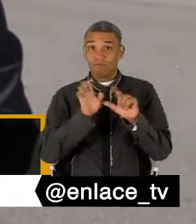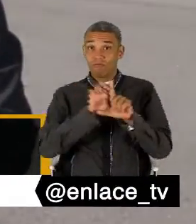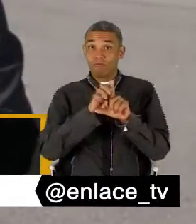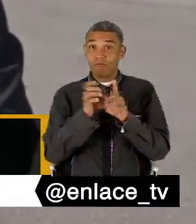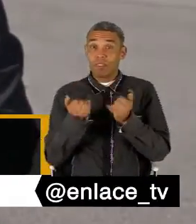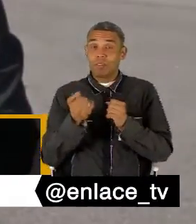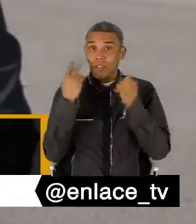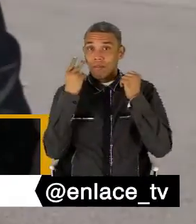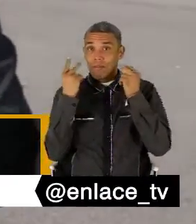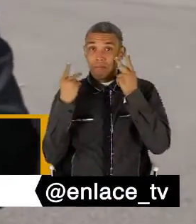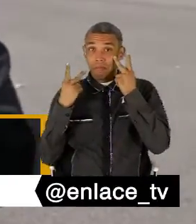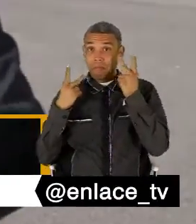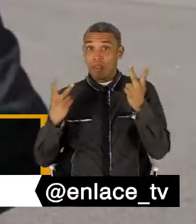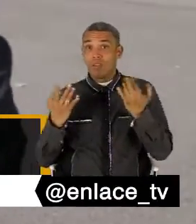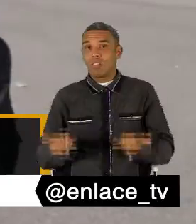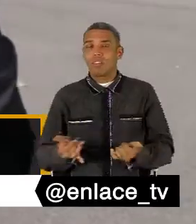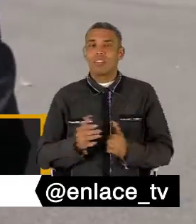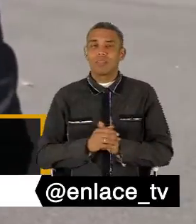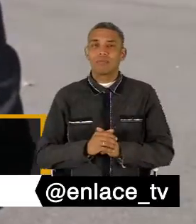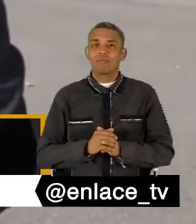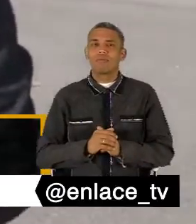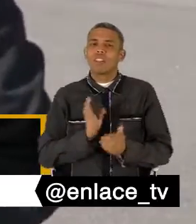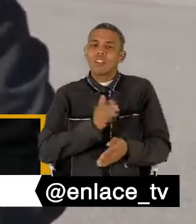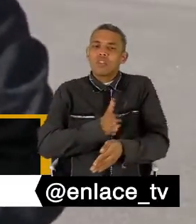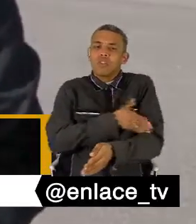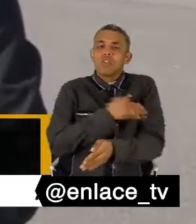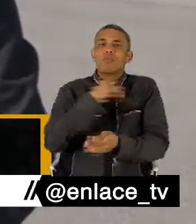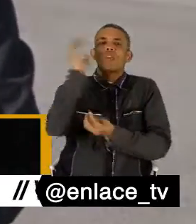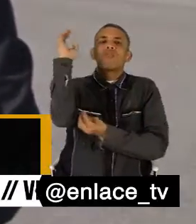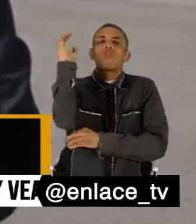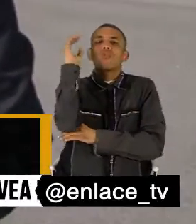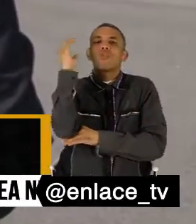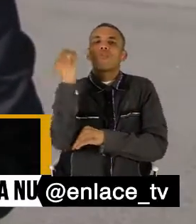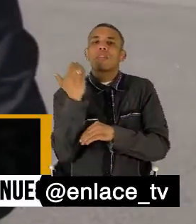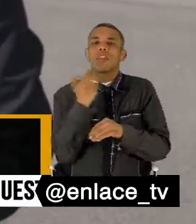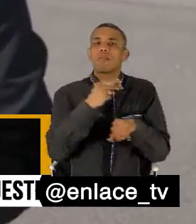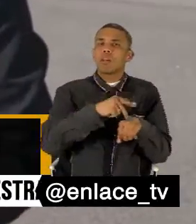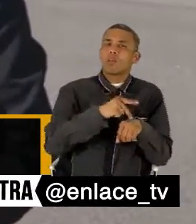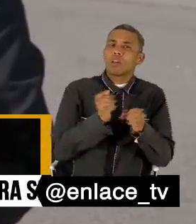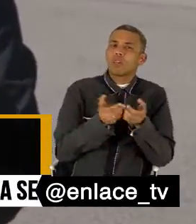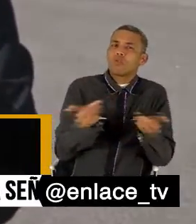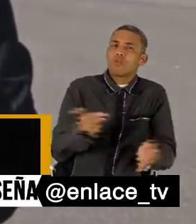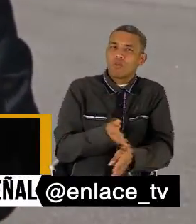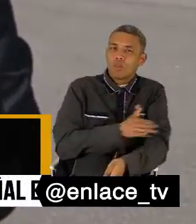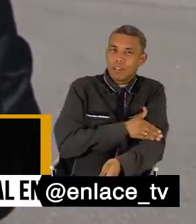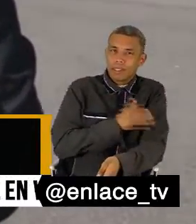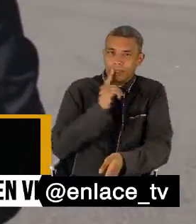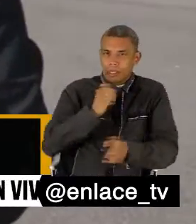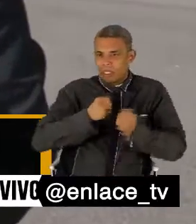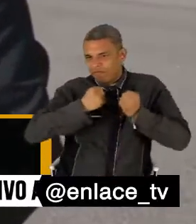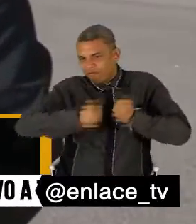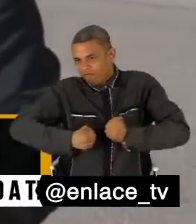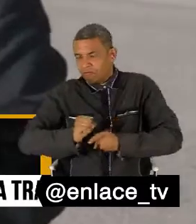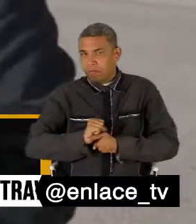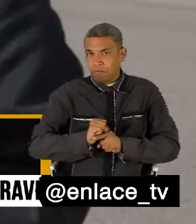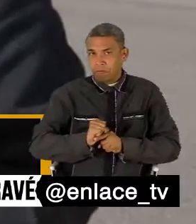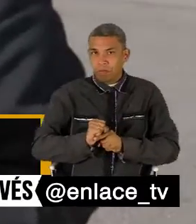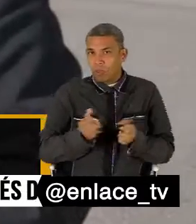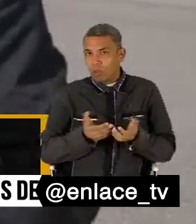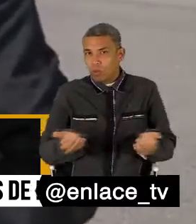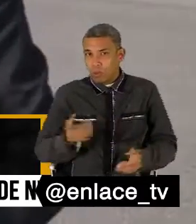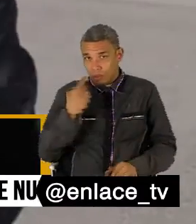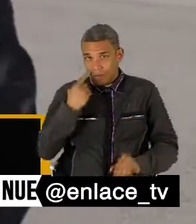Enlace Noticias. Y veamos la previa de cómo llega el equipo colombiano, cómo llega también el equipo paraguayo a este encuentro por la segunda fecha